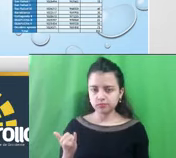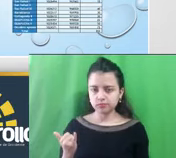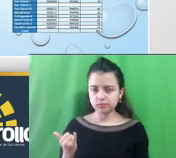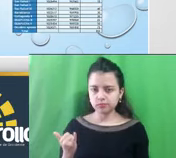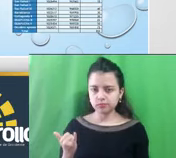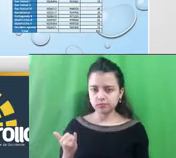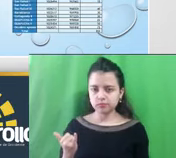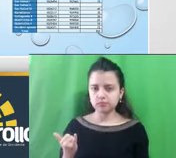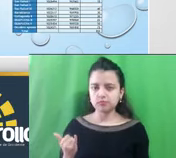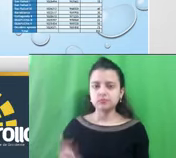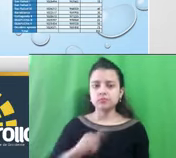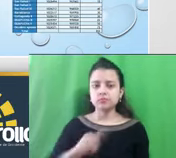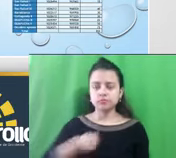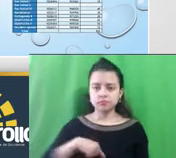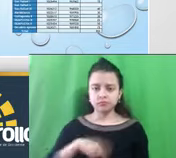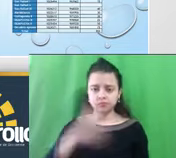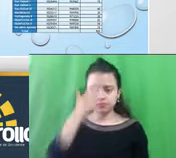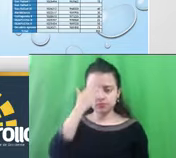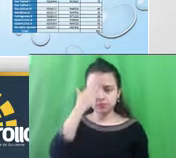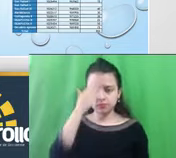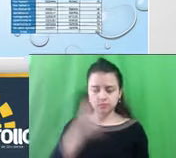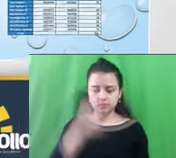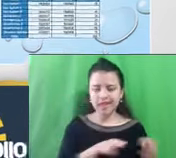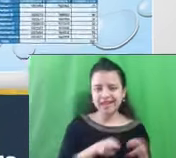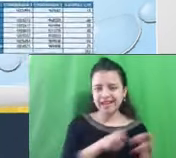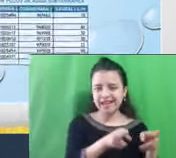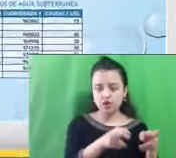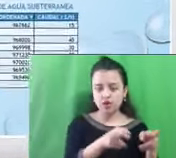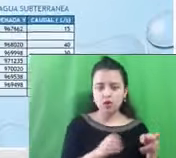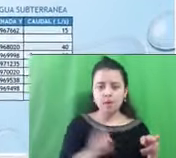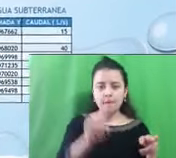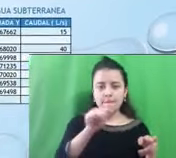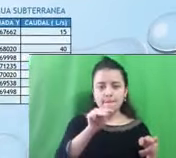Mansilla. ¿Cierto? En cada una de ellas pues tenemos nosotros